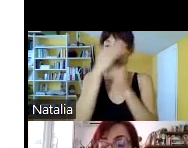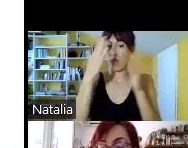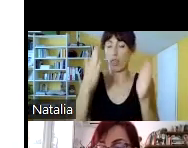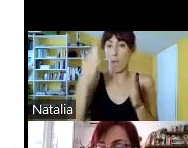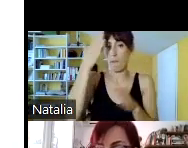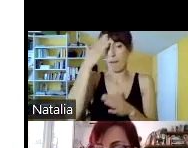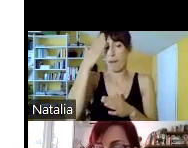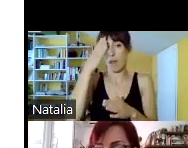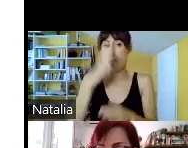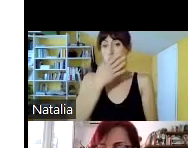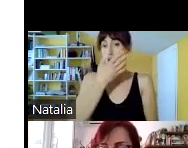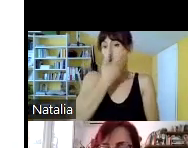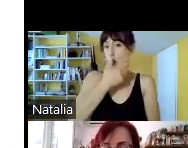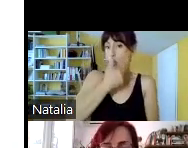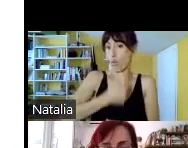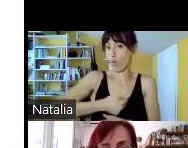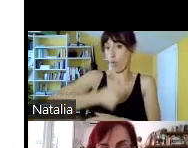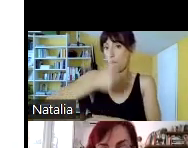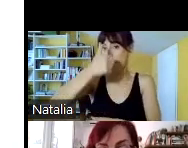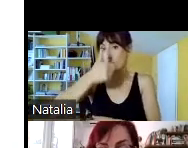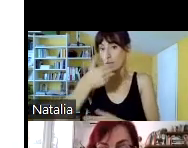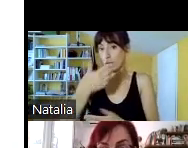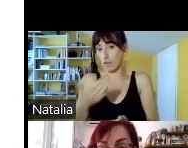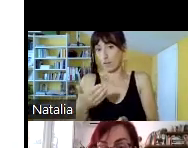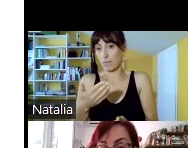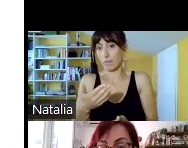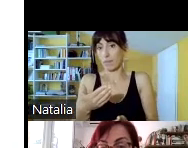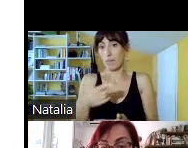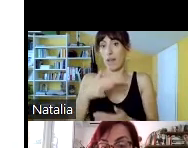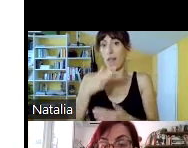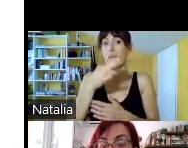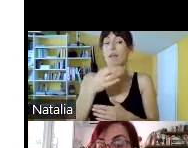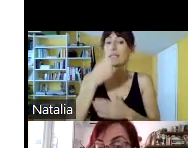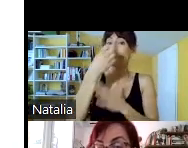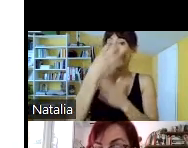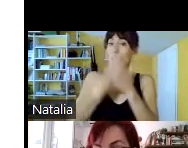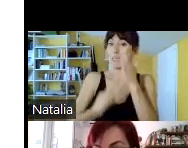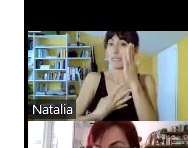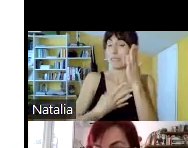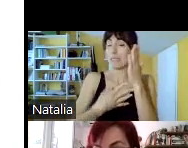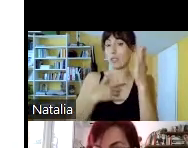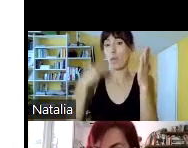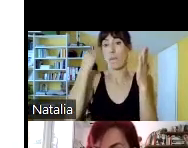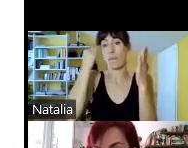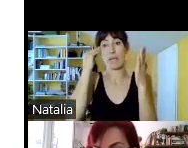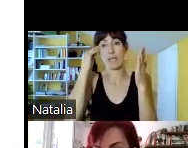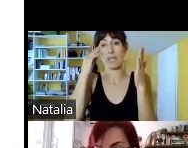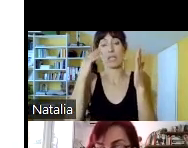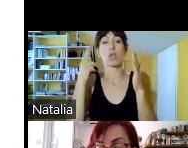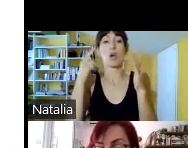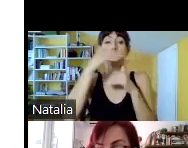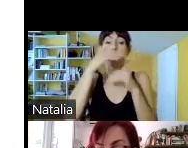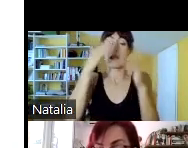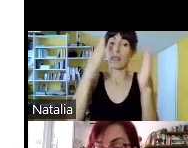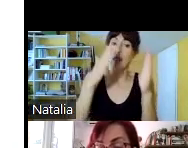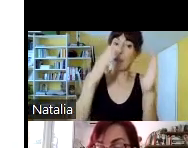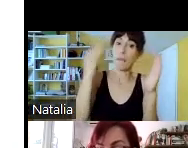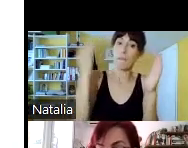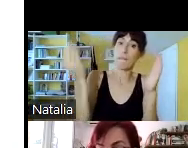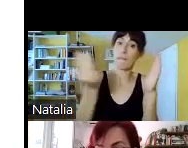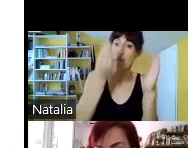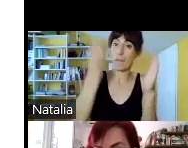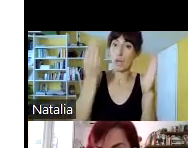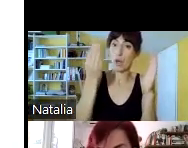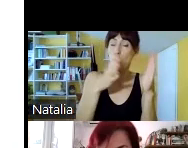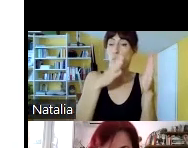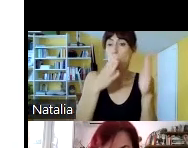conozco y también porque en este esquema que os voy a proponer creo que es el nivel menos malo para atender a estas cosas, a este tipo de demandas y